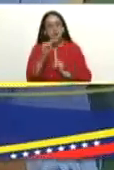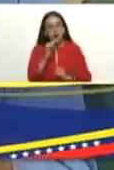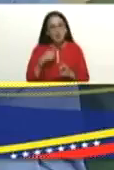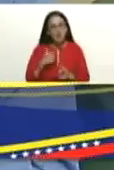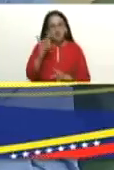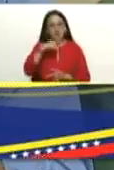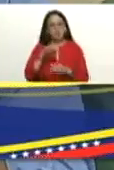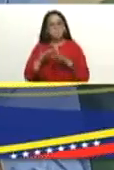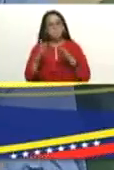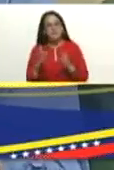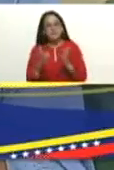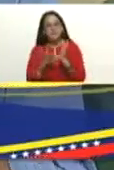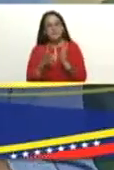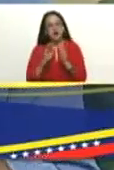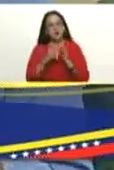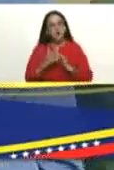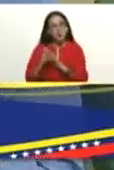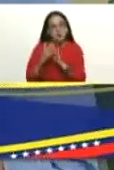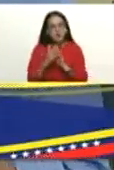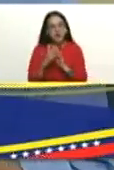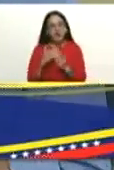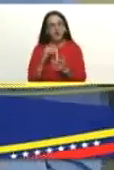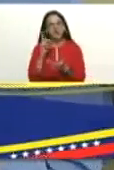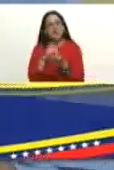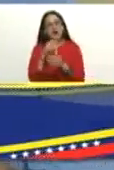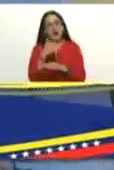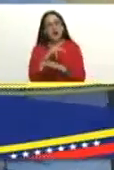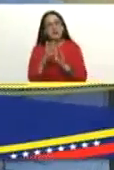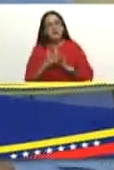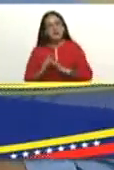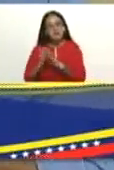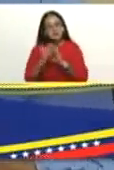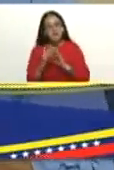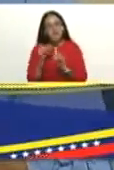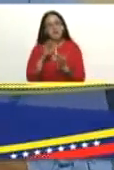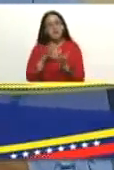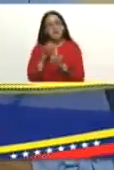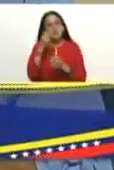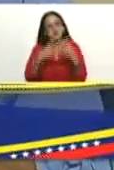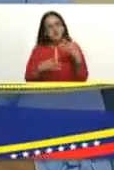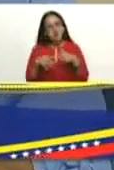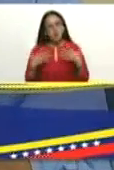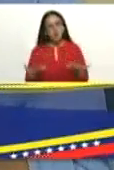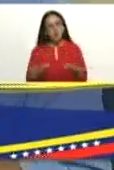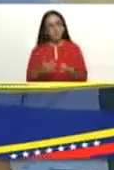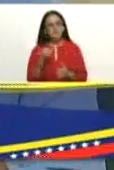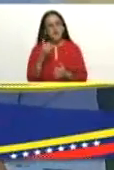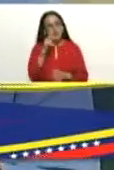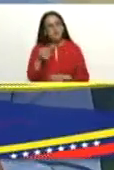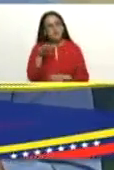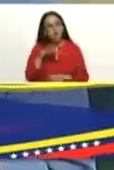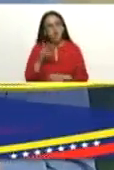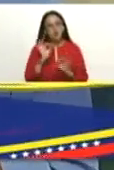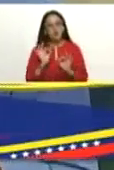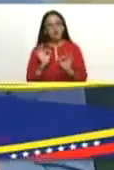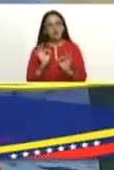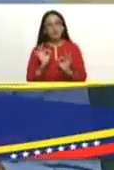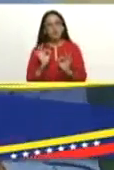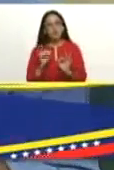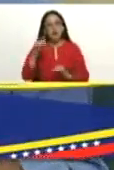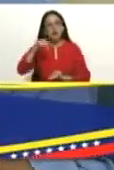de gas, o el jefe de calle, o el jefe de comunidad, está en la calle tal, en la comunidad tal, y estos son los problemas de nuestra comunidad. Es decir, hay un pueblo empoderado aquí,